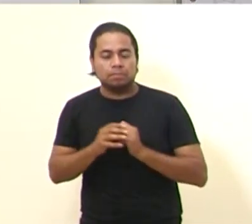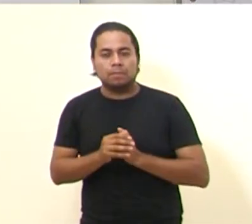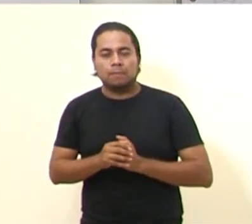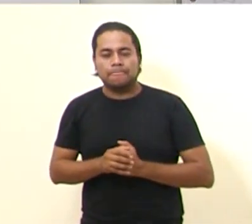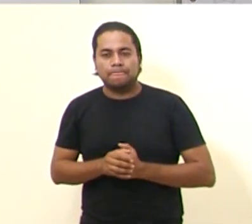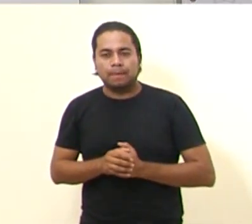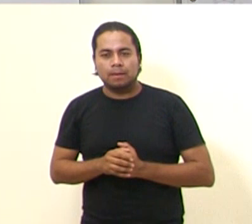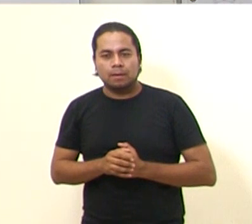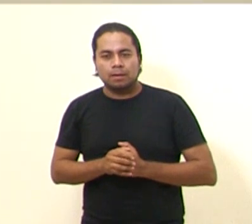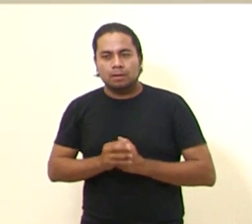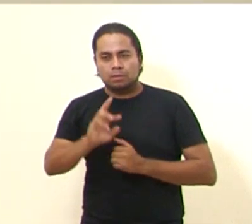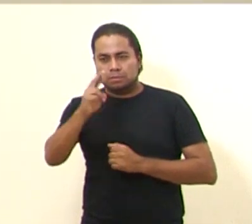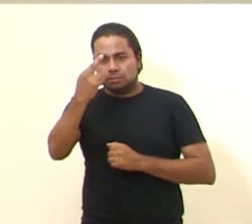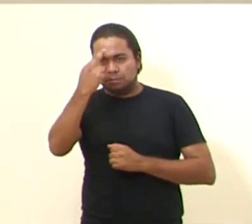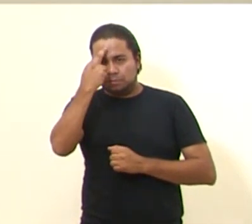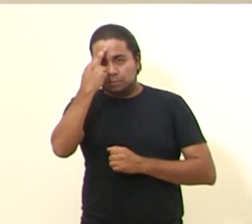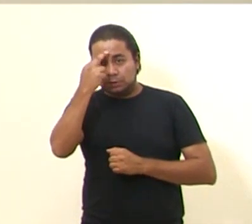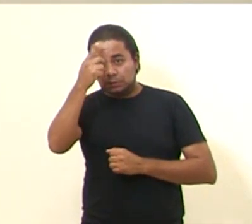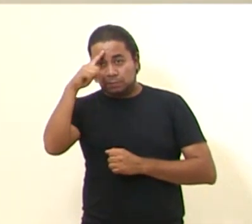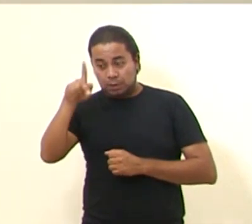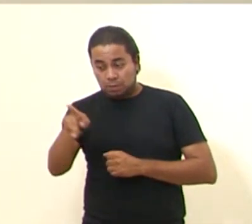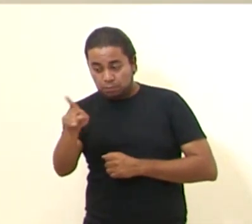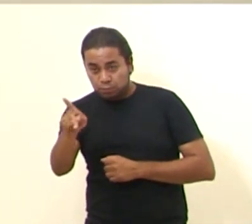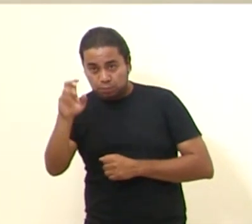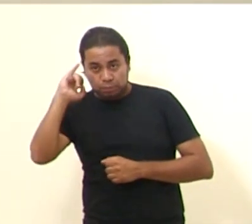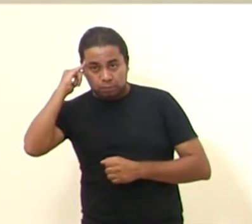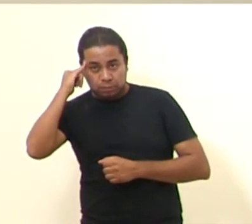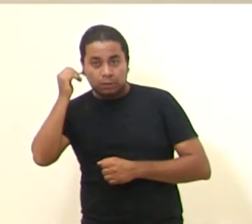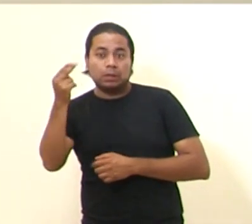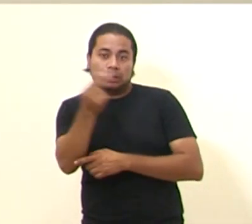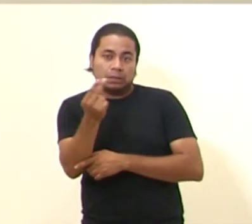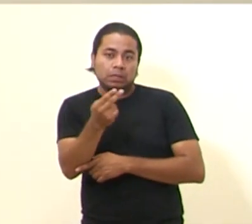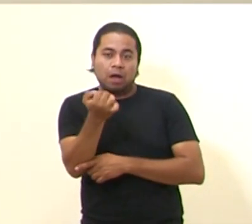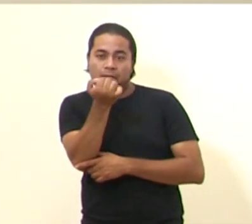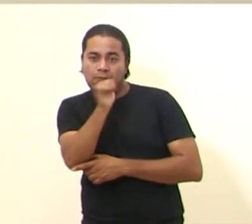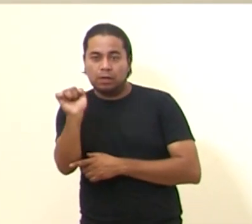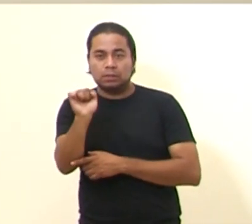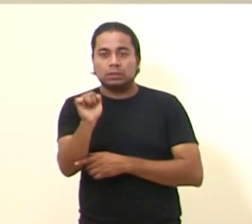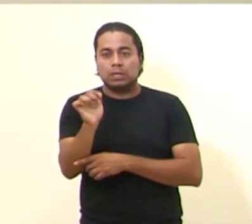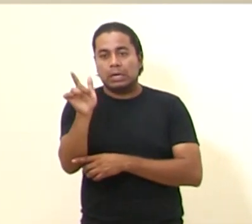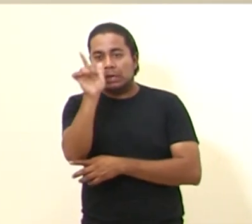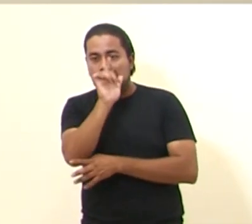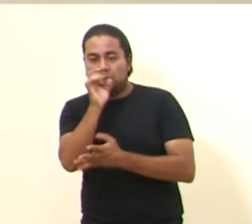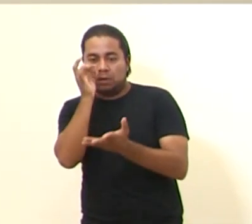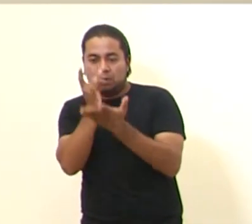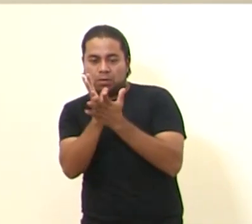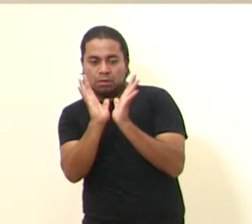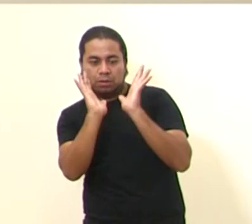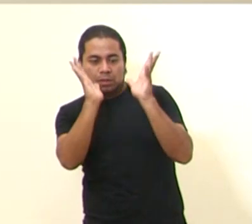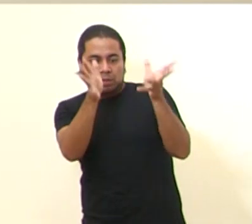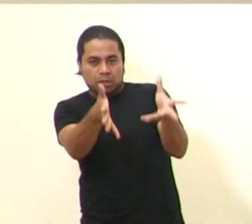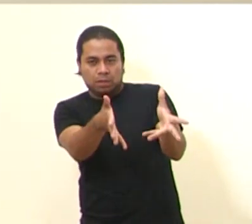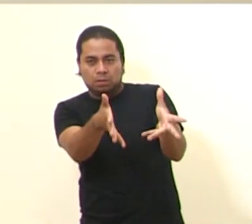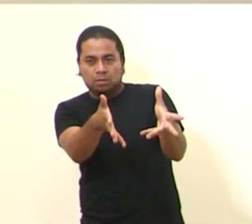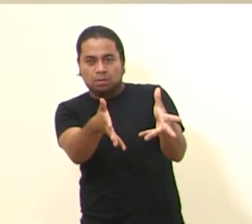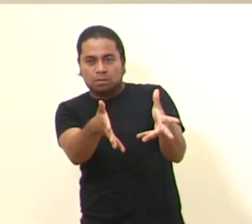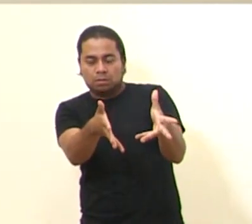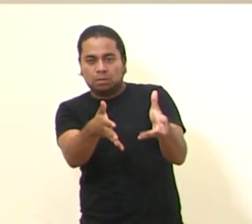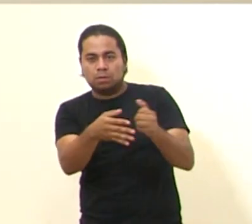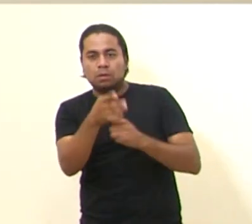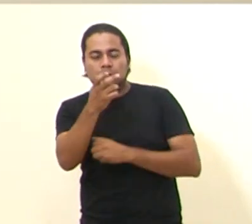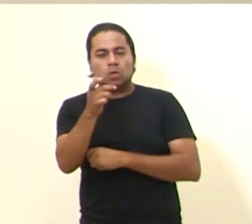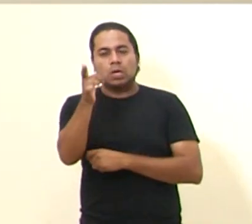Recuerden que para ser un pueblo indígena requieren de tener una lengua. ¿Qué lengua hablan ellos? Esa